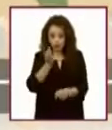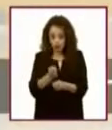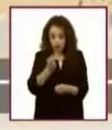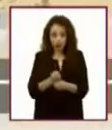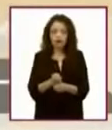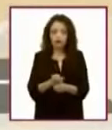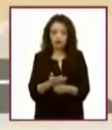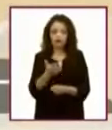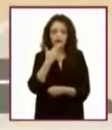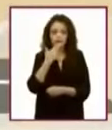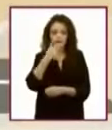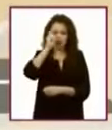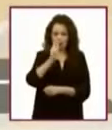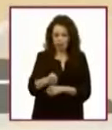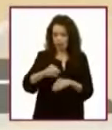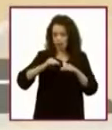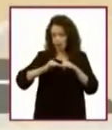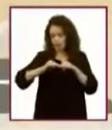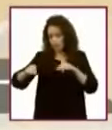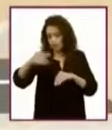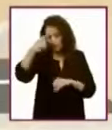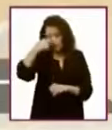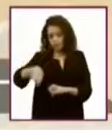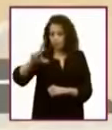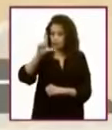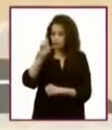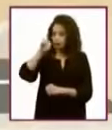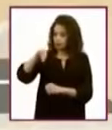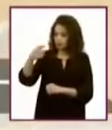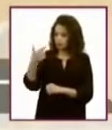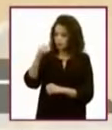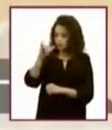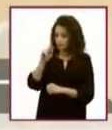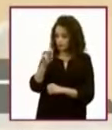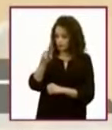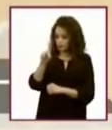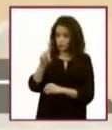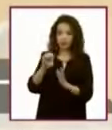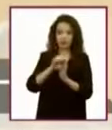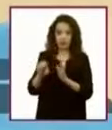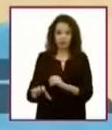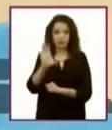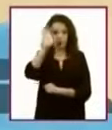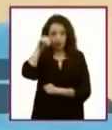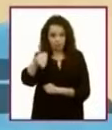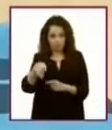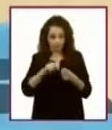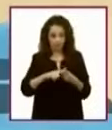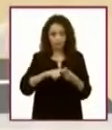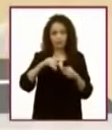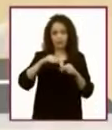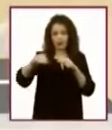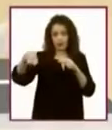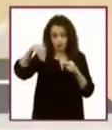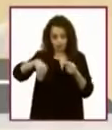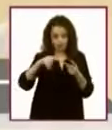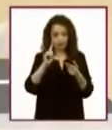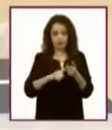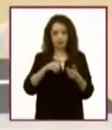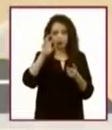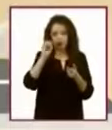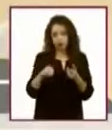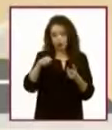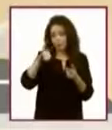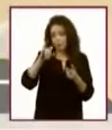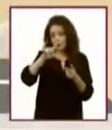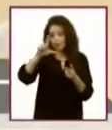las unidades de medida de longitud, por ejemplo, el centímetro, el metro o la milla en el sistema inglés.